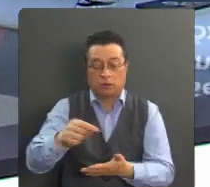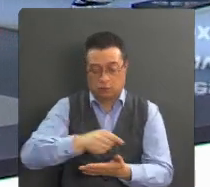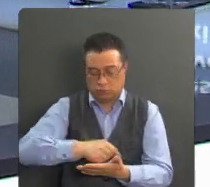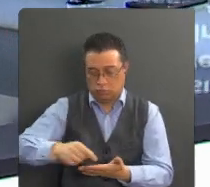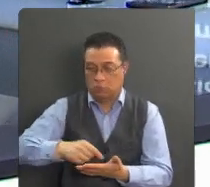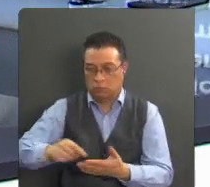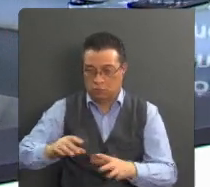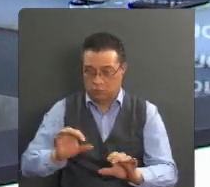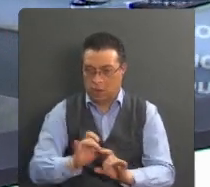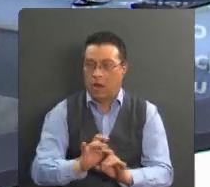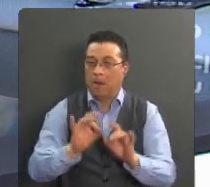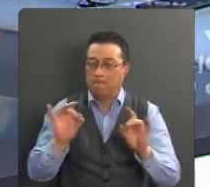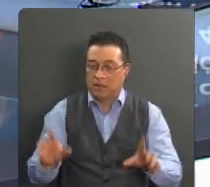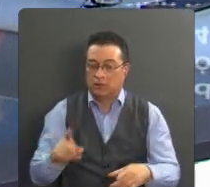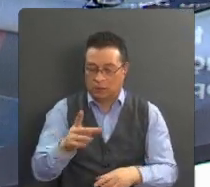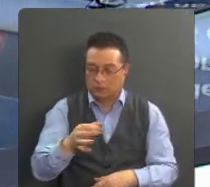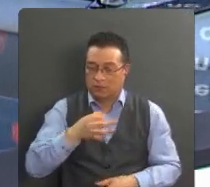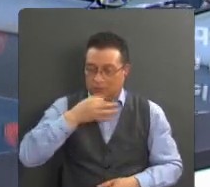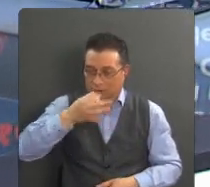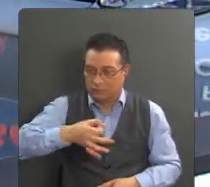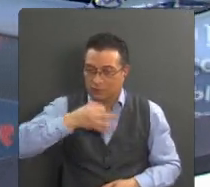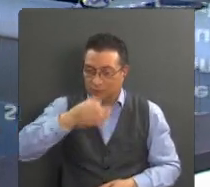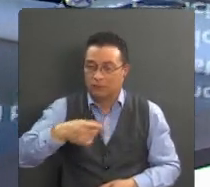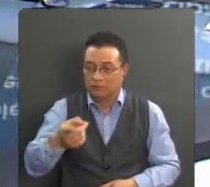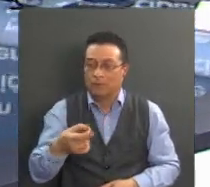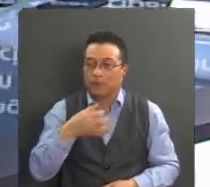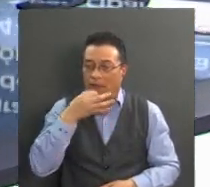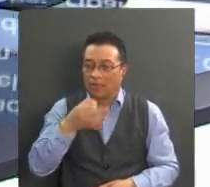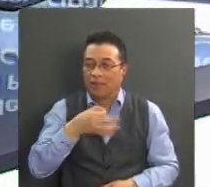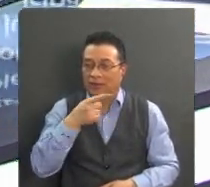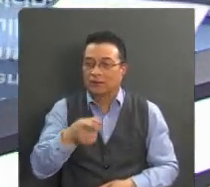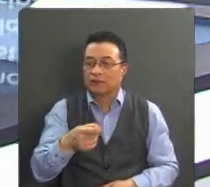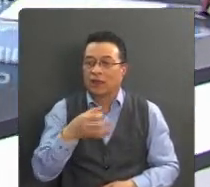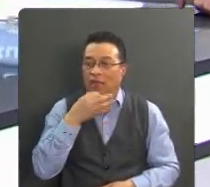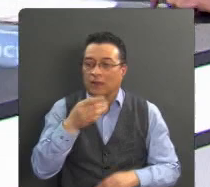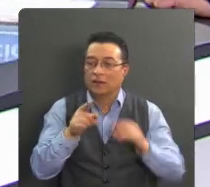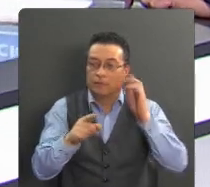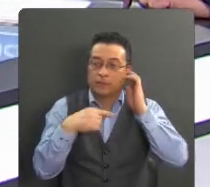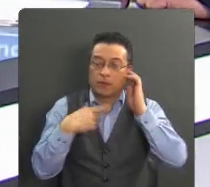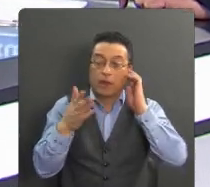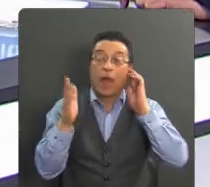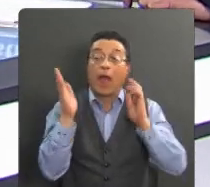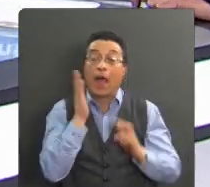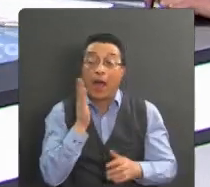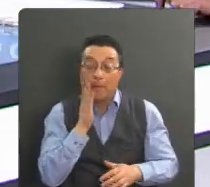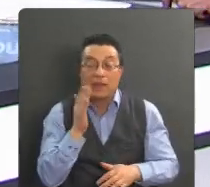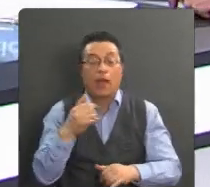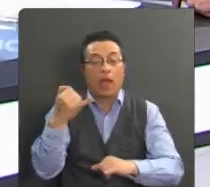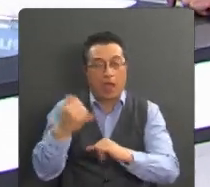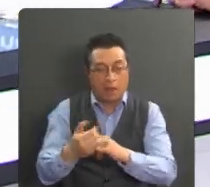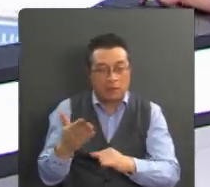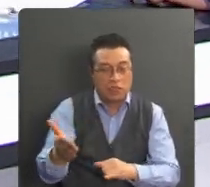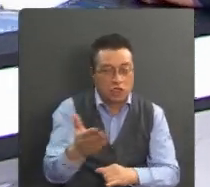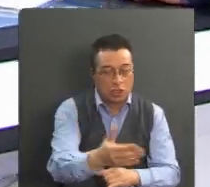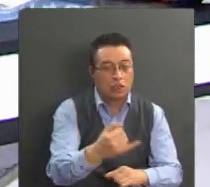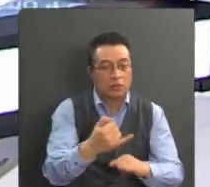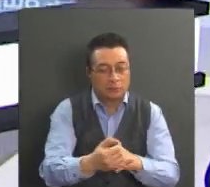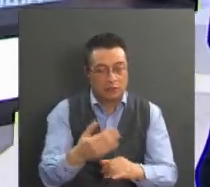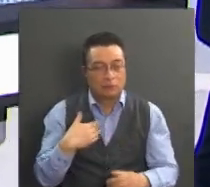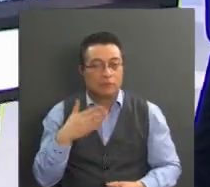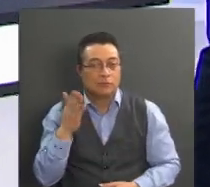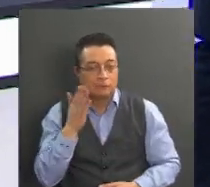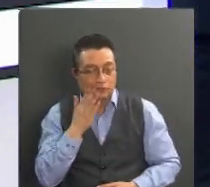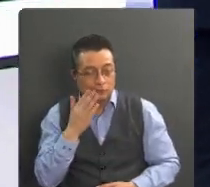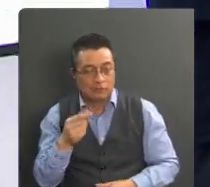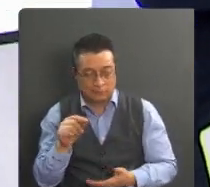particular, parte hablando también de amigo, dice, de hecho, estimada amiga, estimado amigo, parte diciendo la carta del